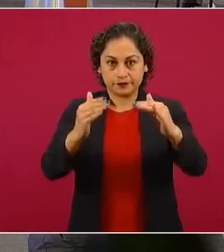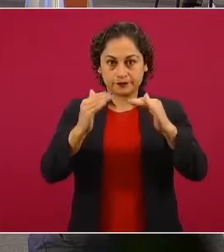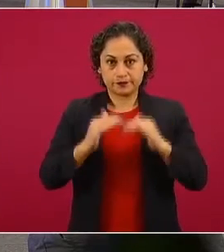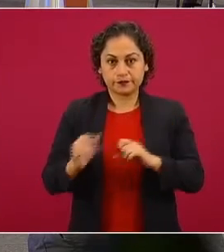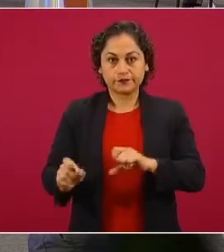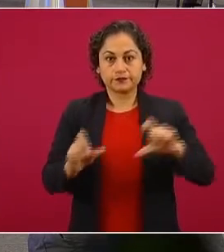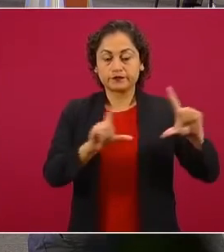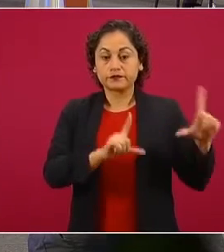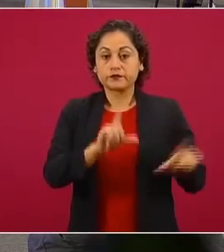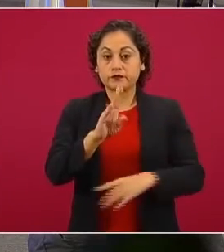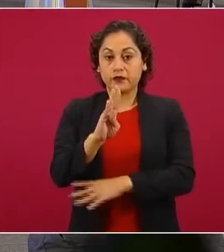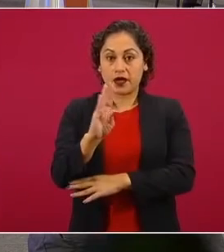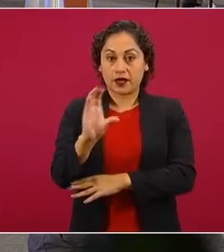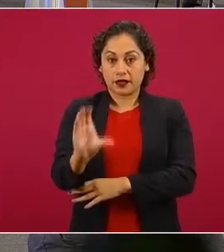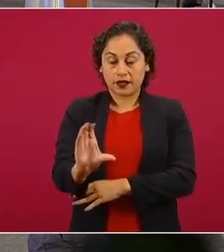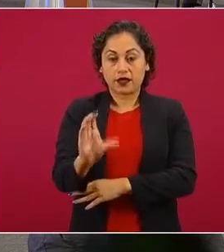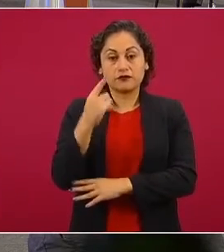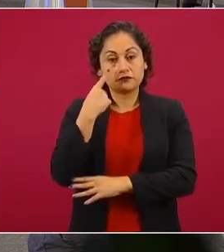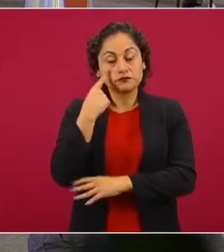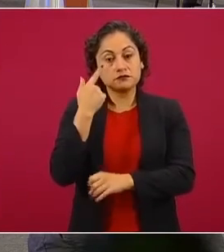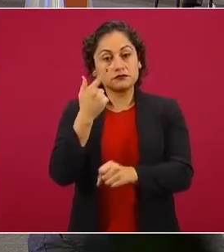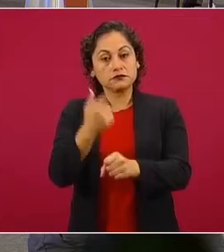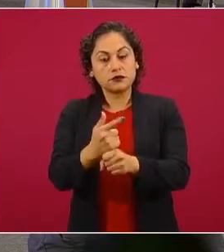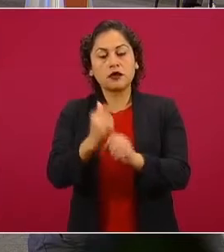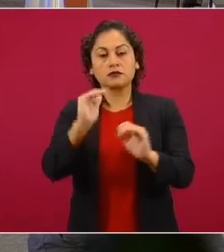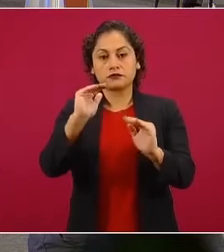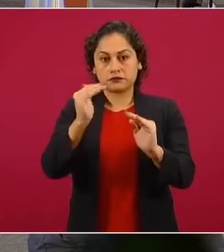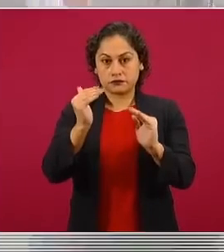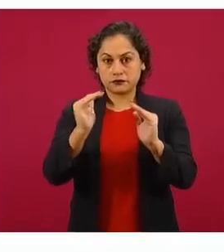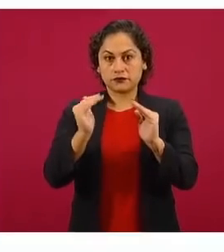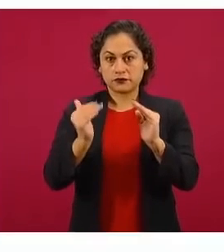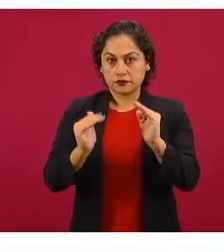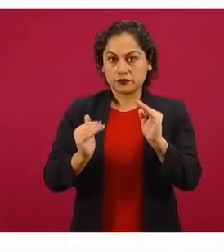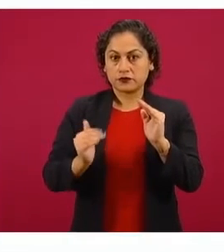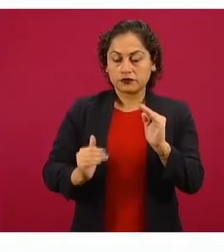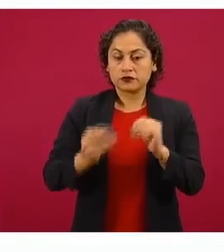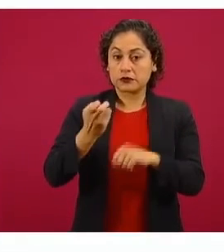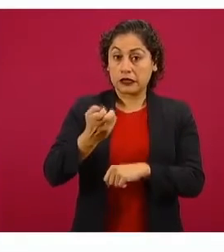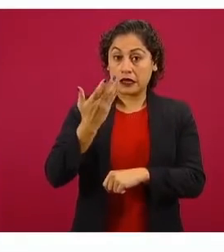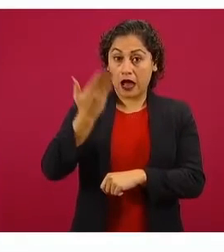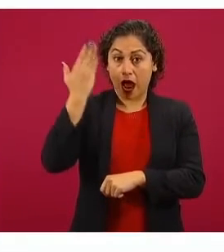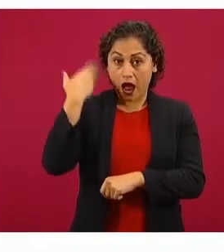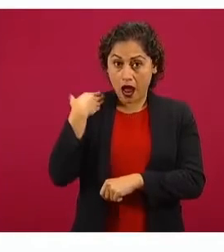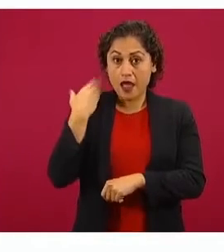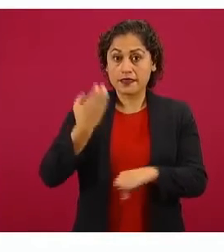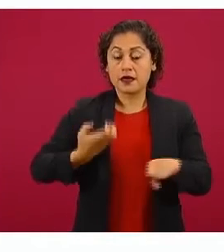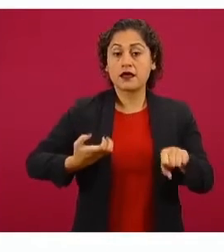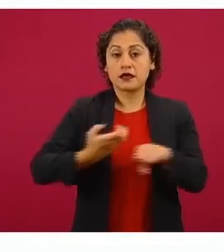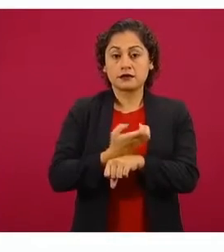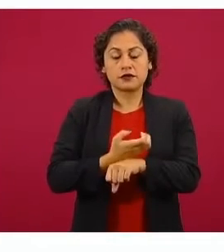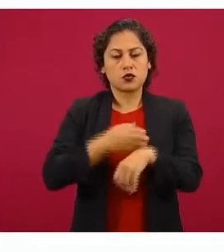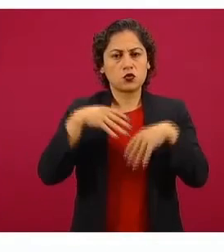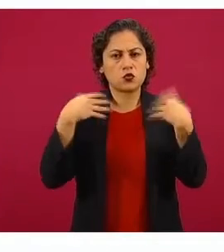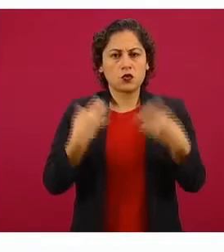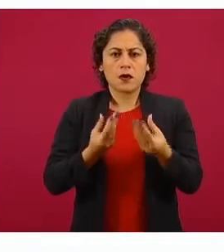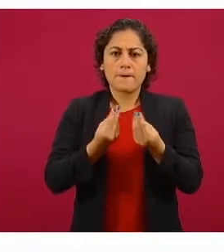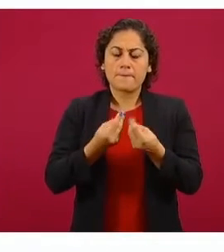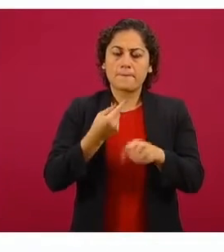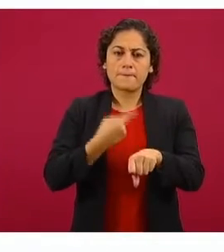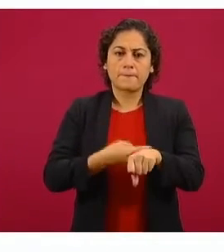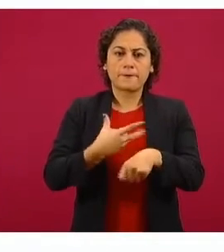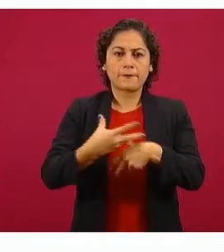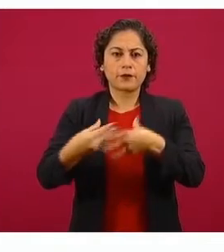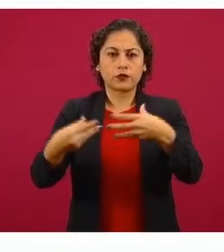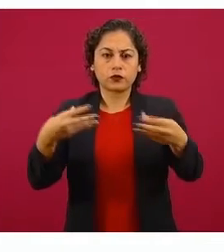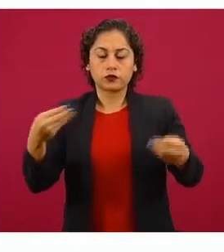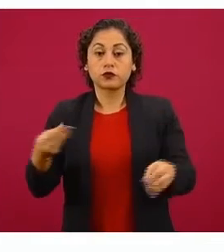California, en cambio, vemos una tendencia descendente. Baja California fue uno de los estados inicialmente más afectados en la semana